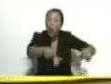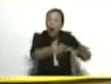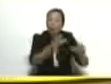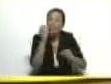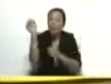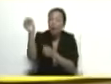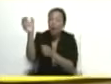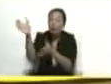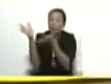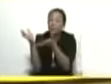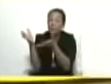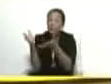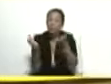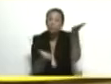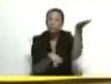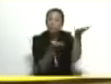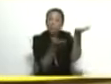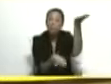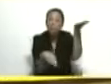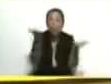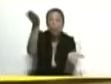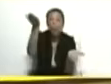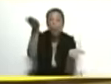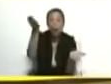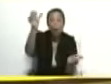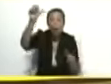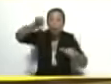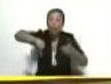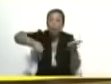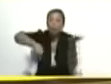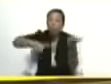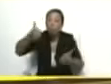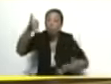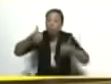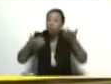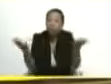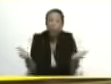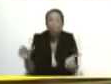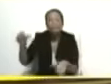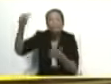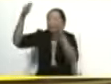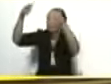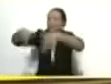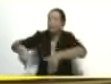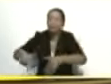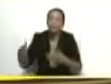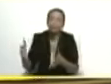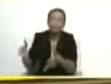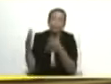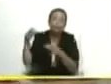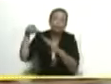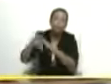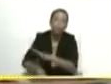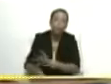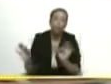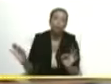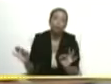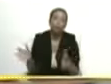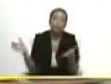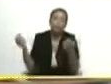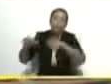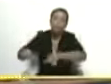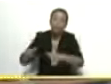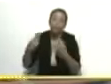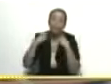patria y del pueblo, o derrota. Y fuimos derrotados. El pueblo fue